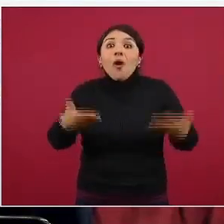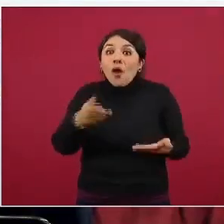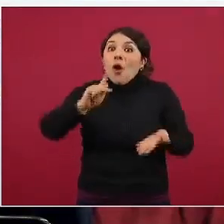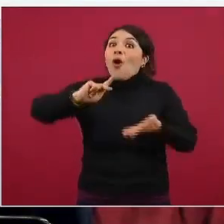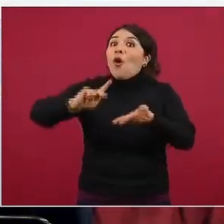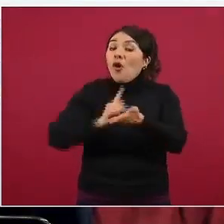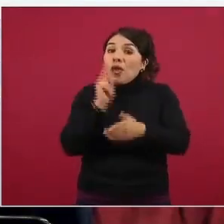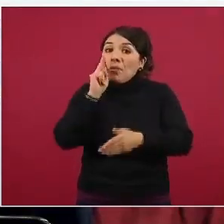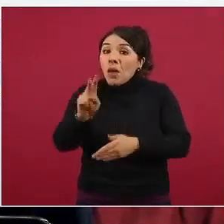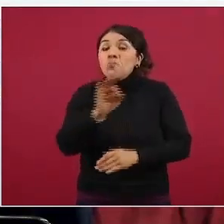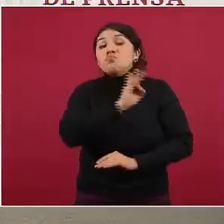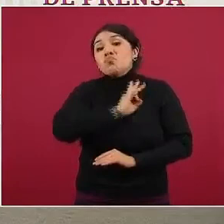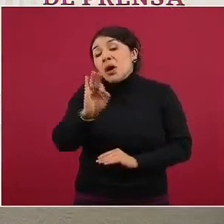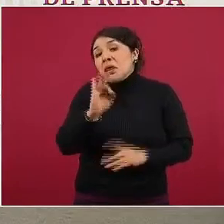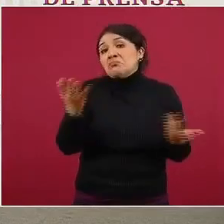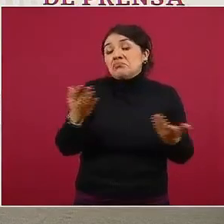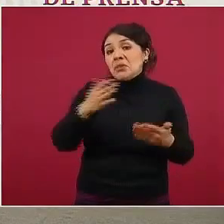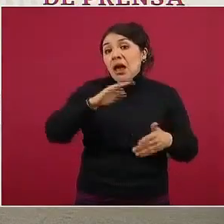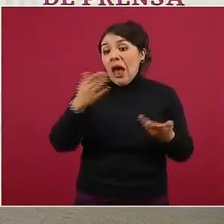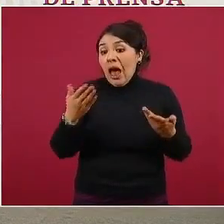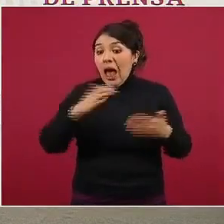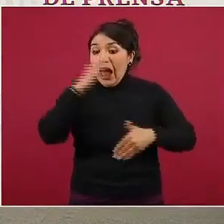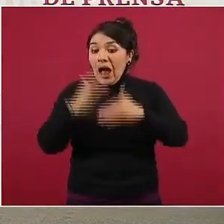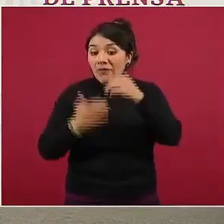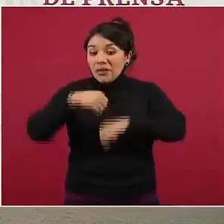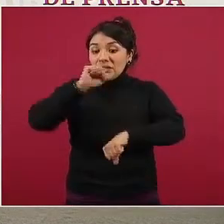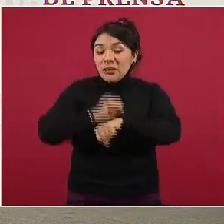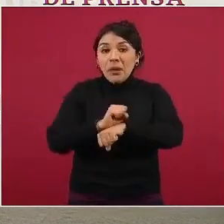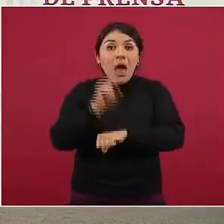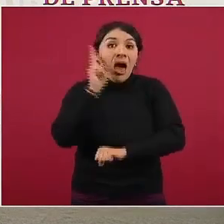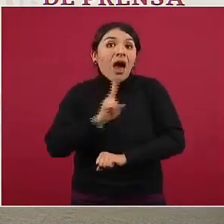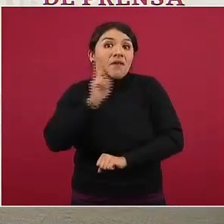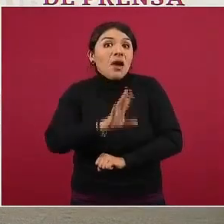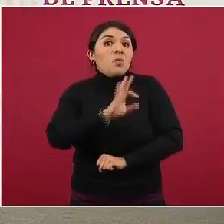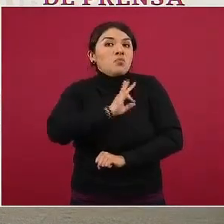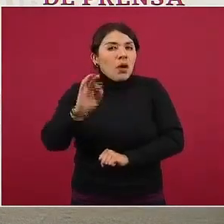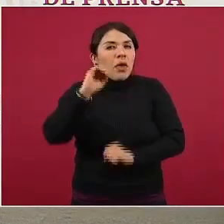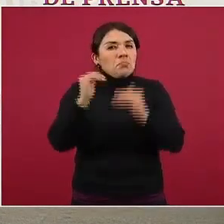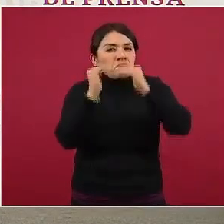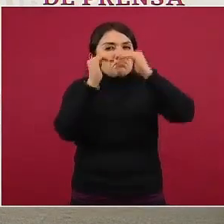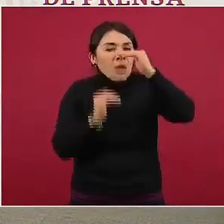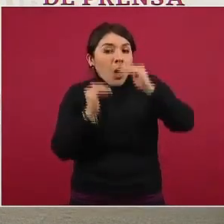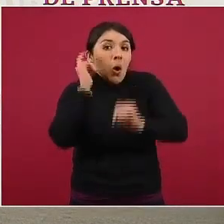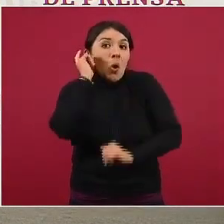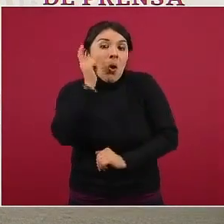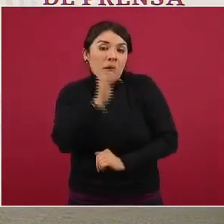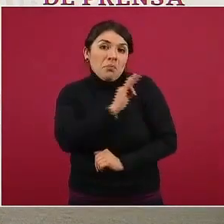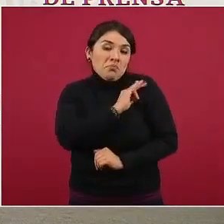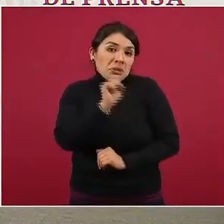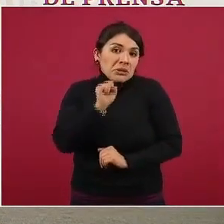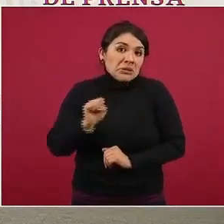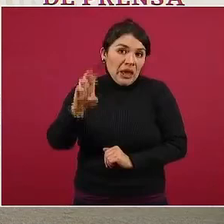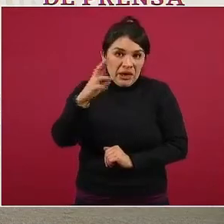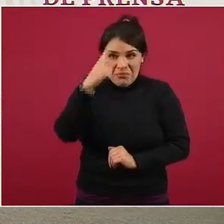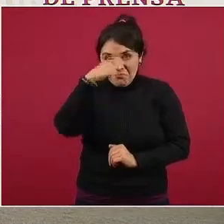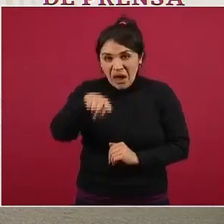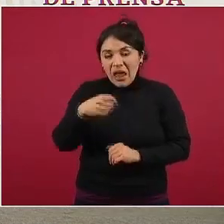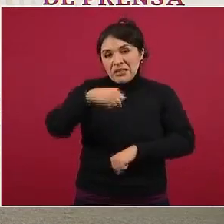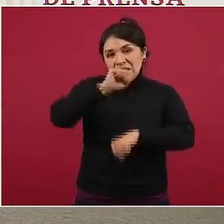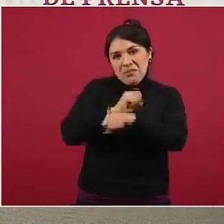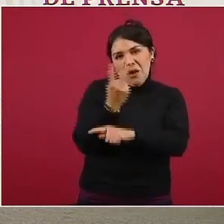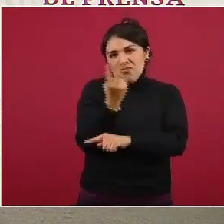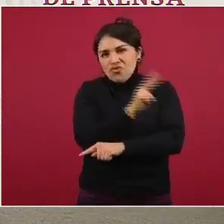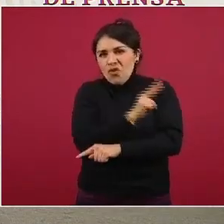cierre de la semana todavía podamos cerrarla todavía con un pequeño decremento entre estas